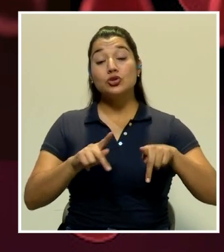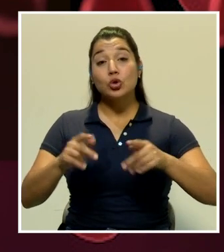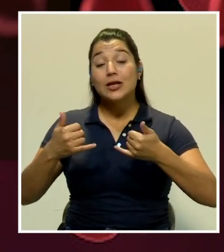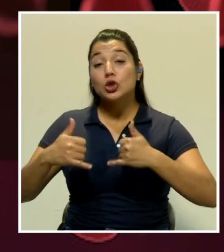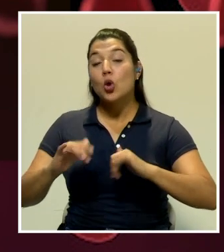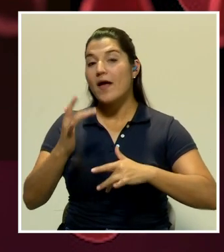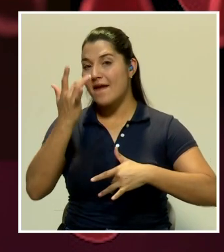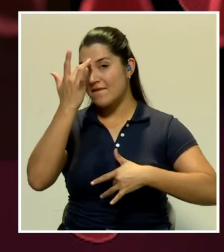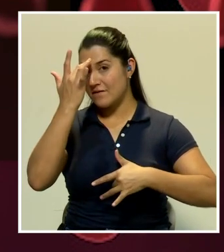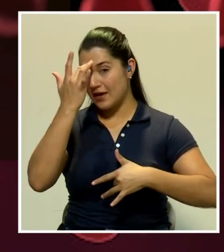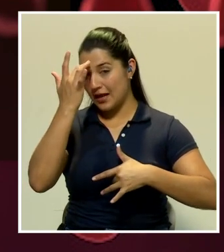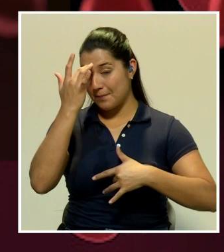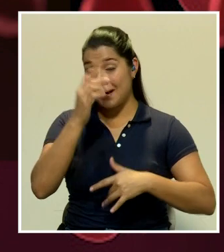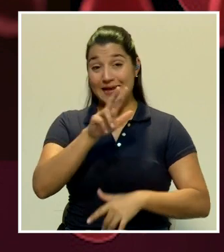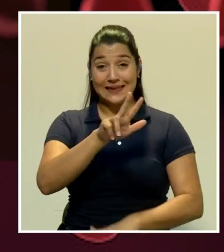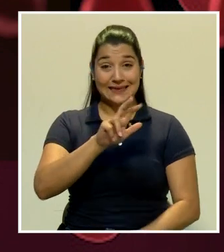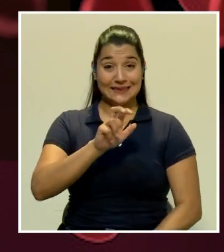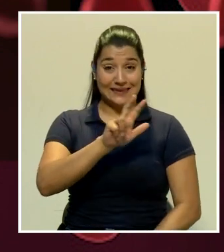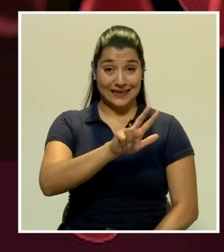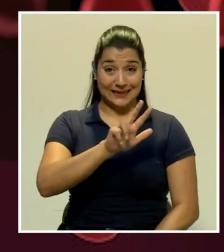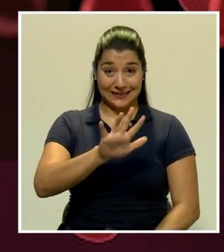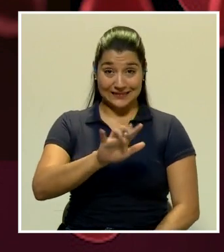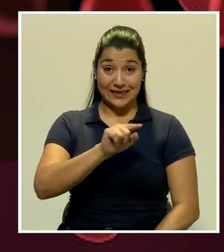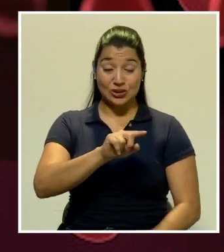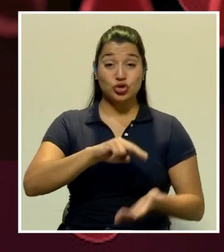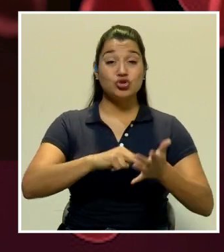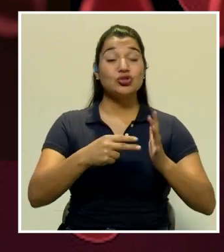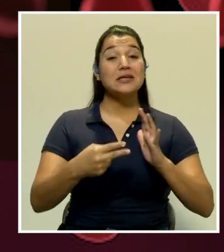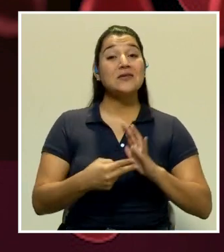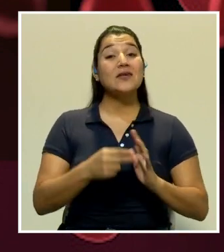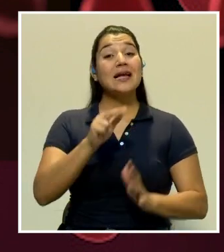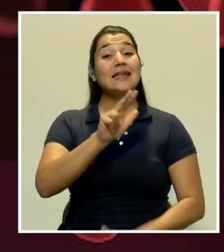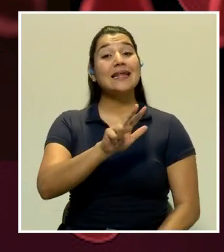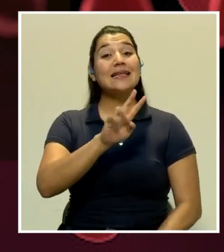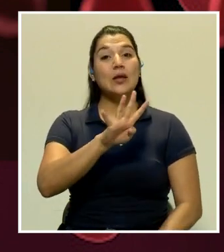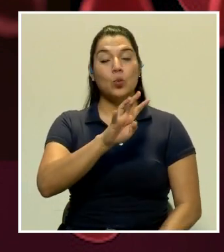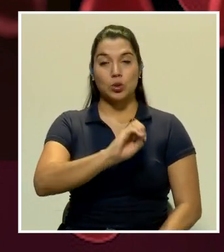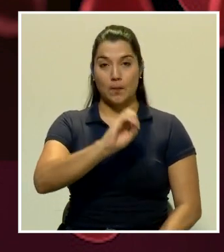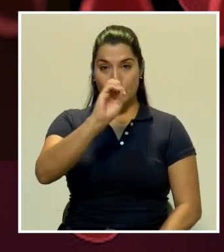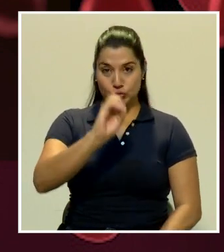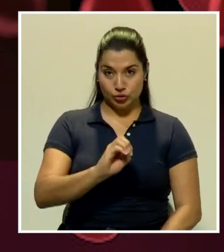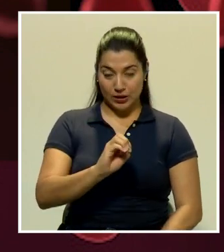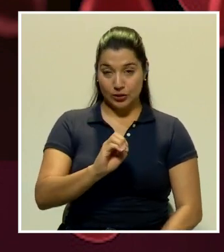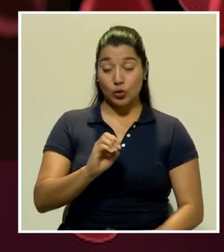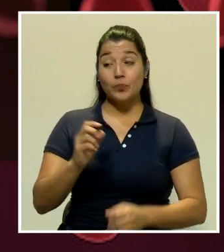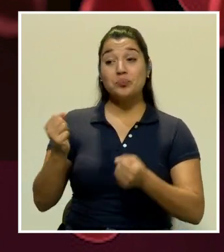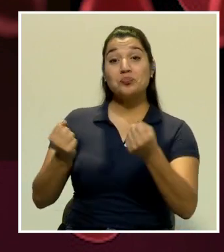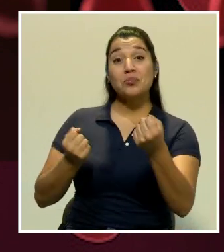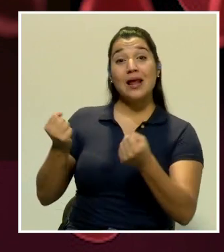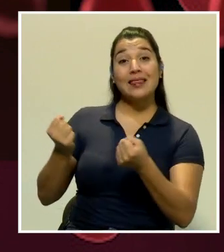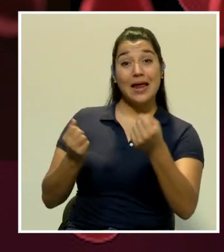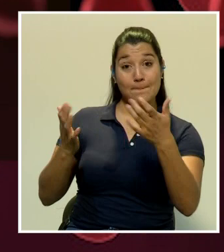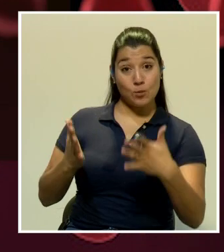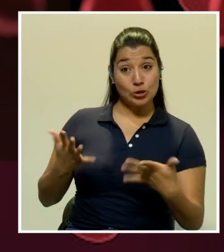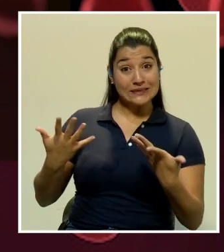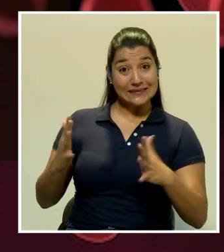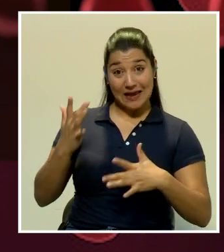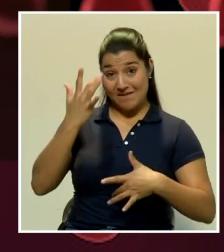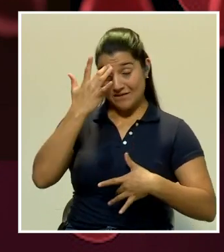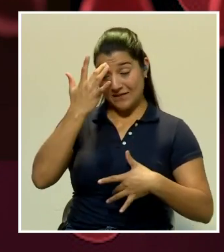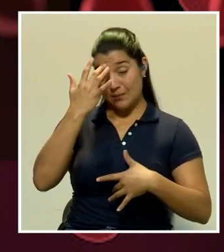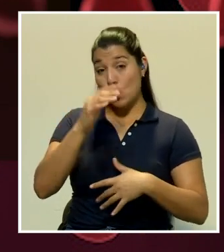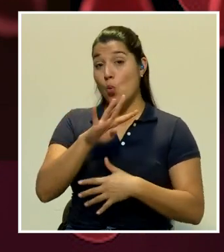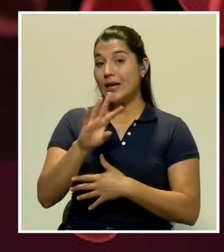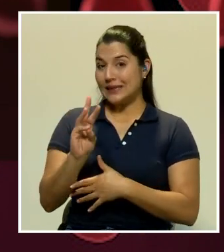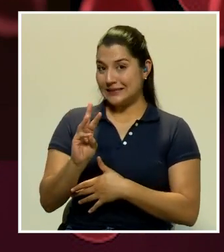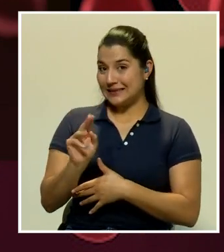a 335, lo que representa o equivale a un 34%. Transportistas confirmados tenemos 46.